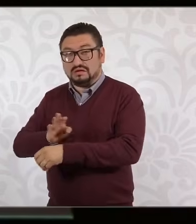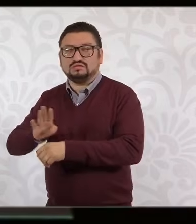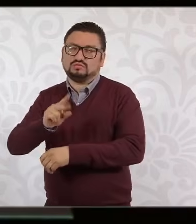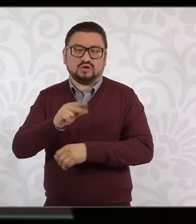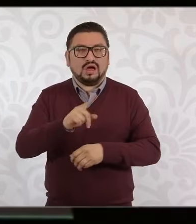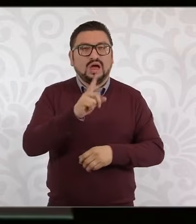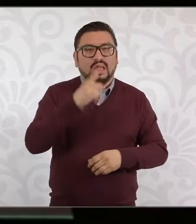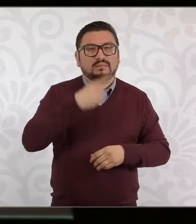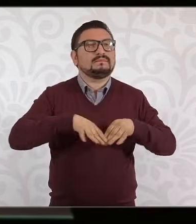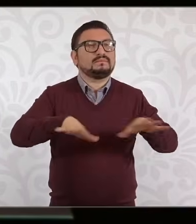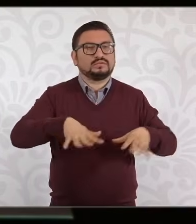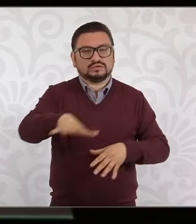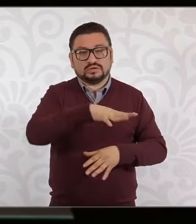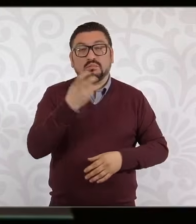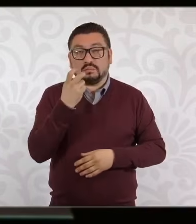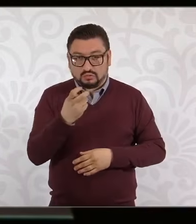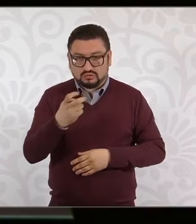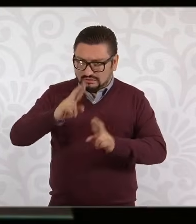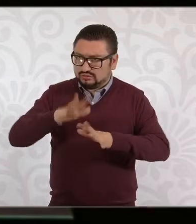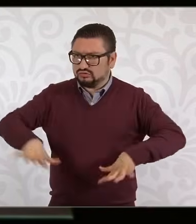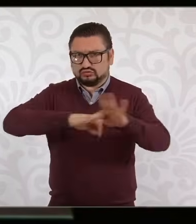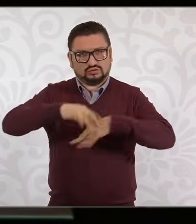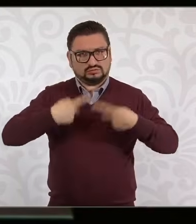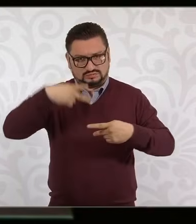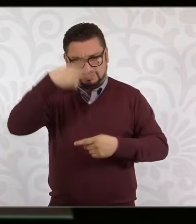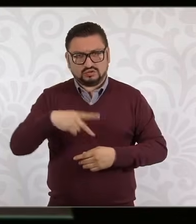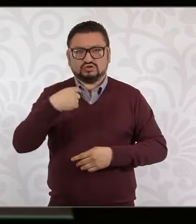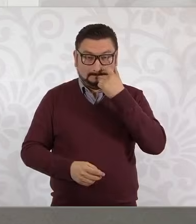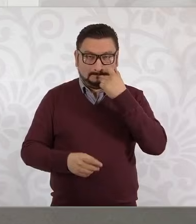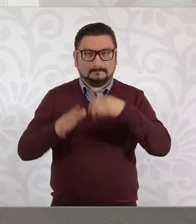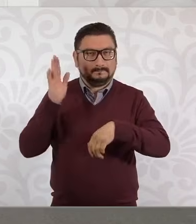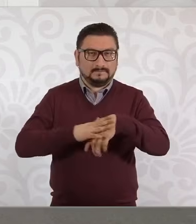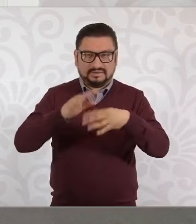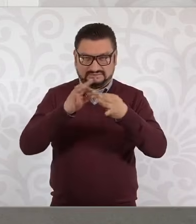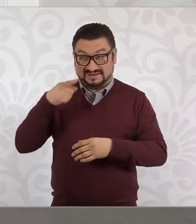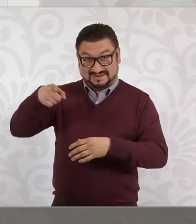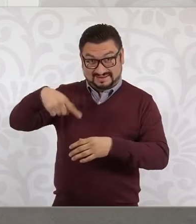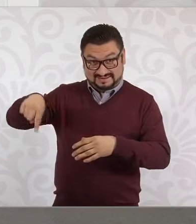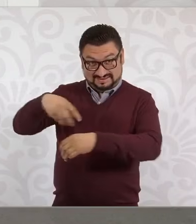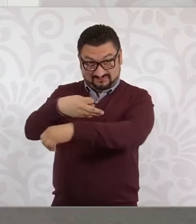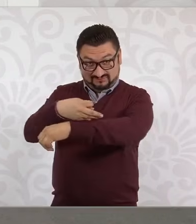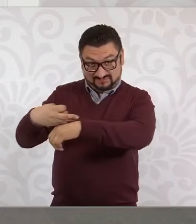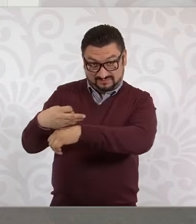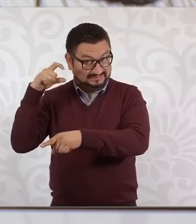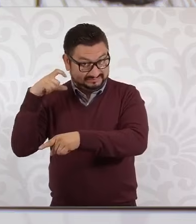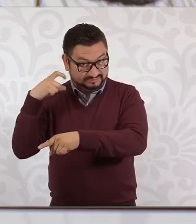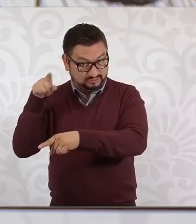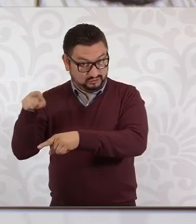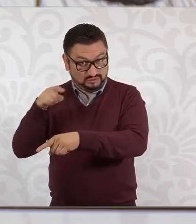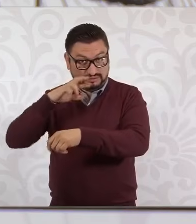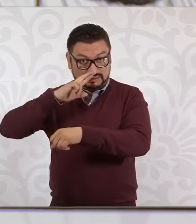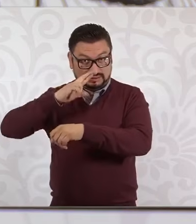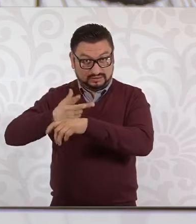para vivir, no para especular. Por eso, por convicción, mi voto es en contra. Esta familia, la familia Calzada,